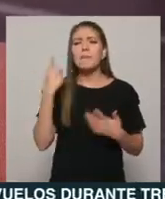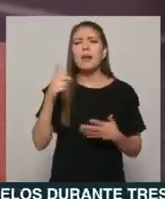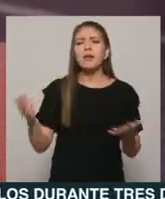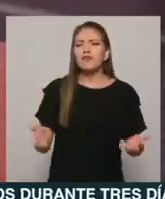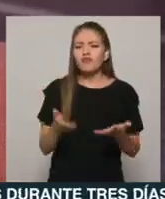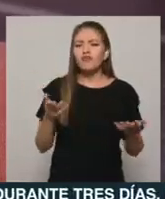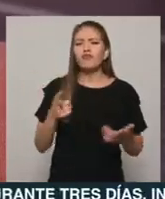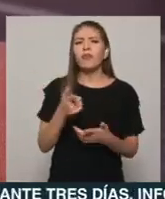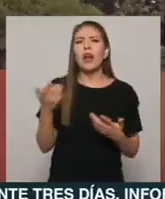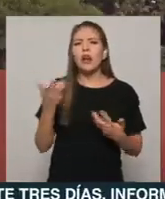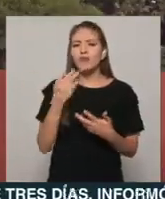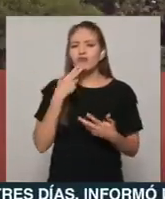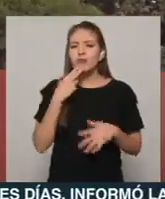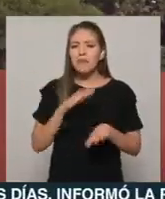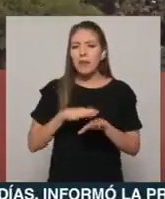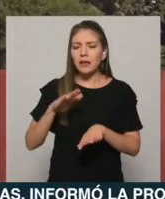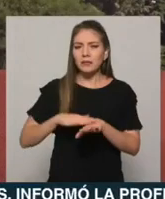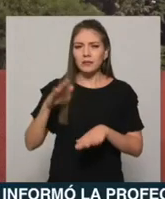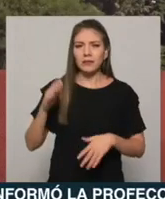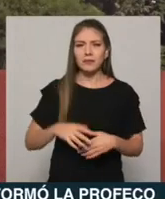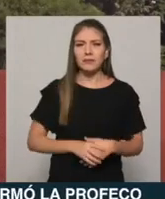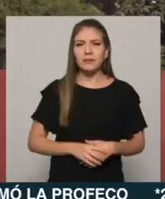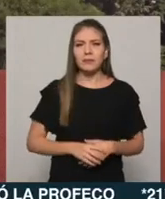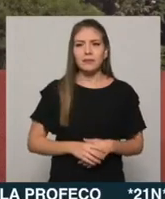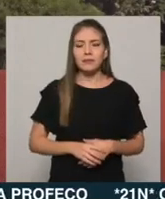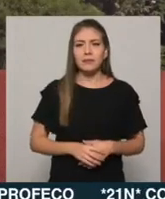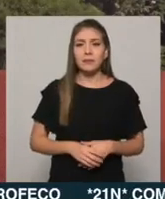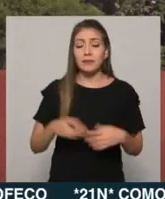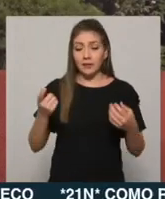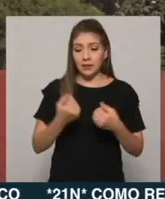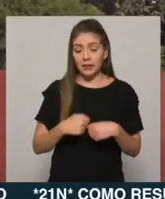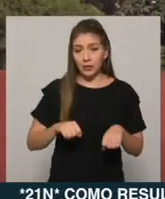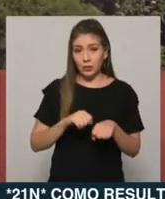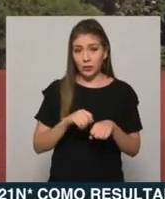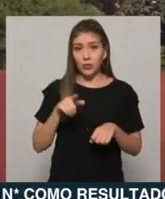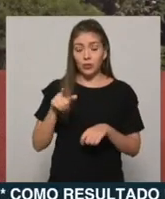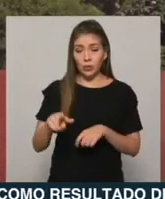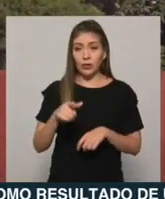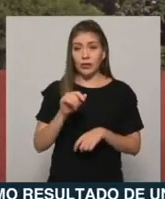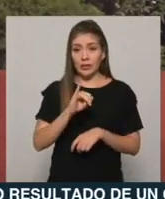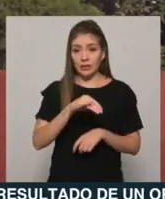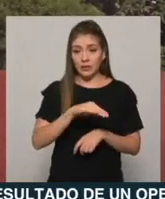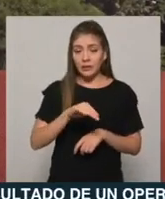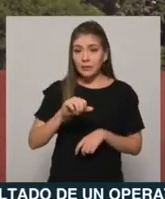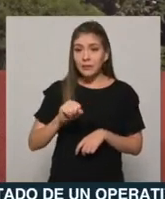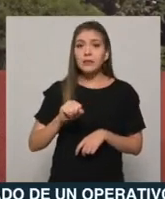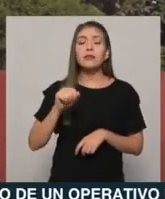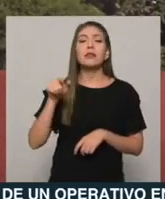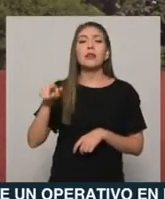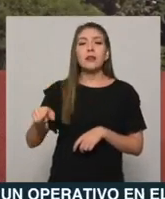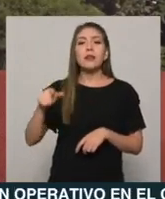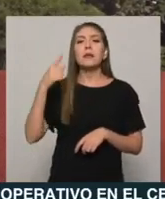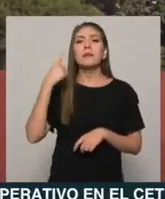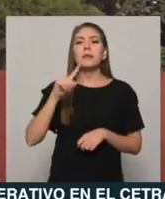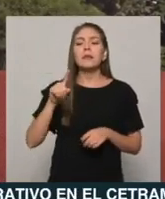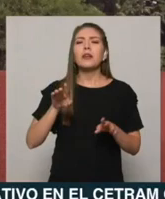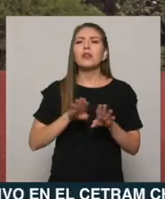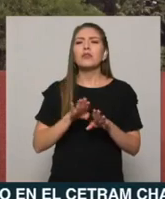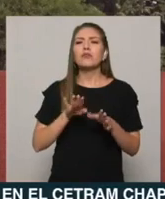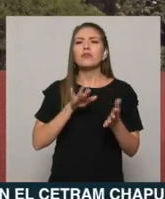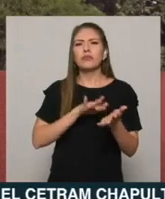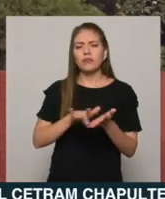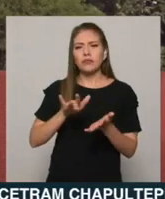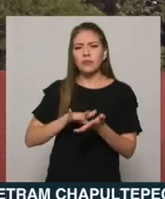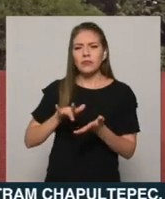Sí, bueno, el Seguro Social se integra perfectamente como parte del Cuerpo de Salud Nacional, en